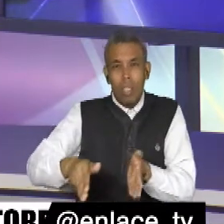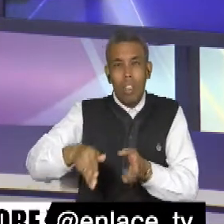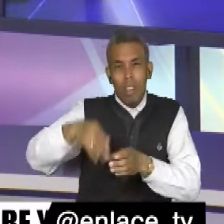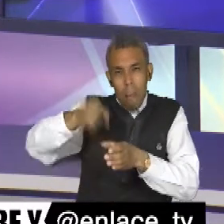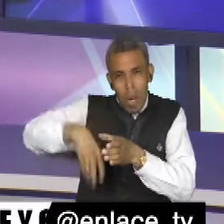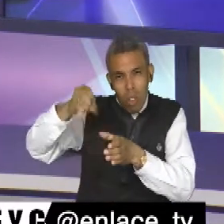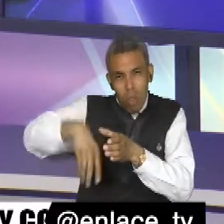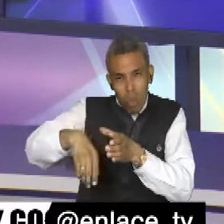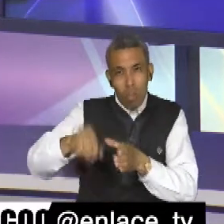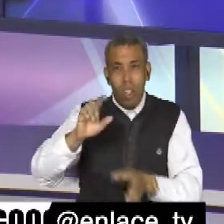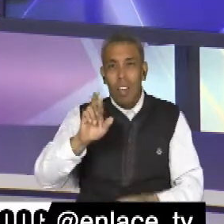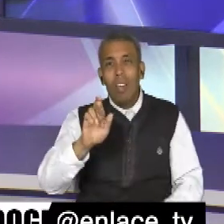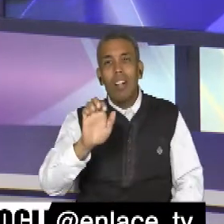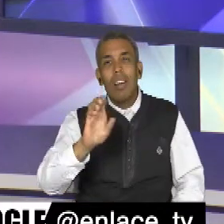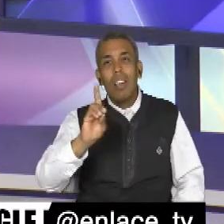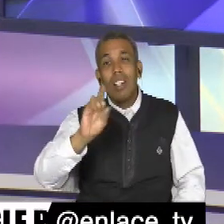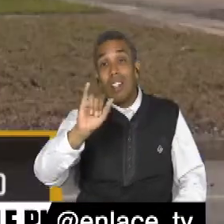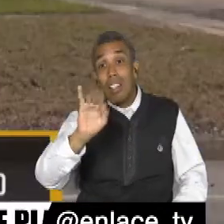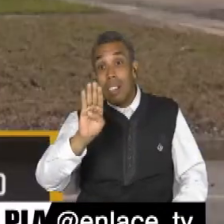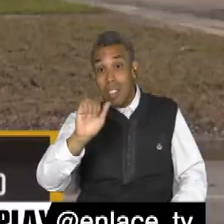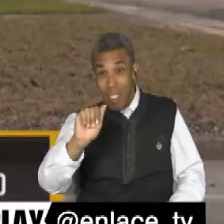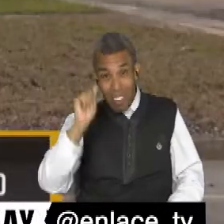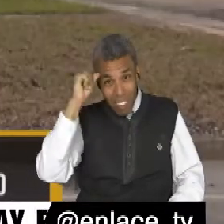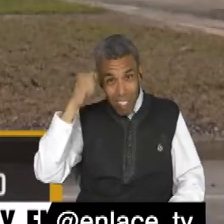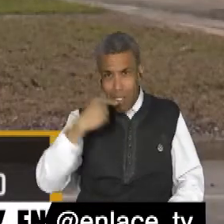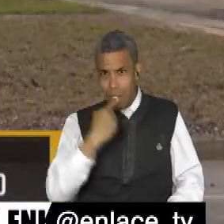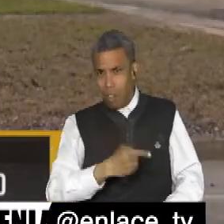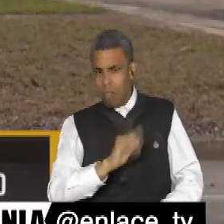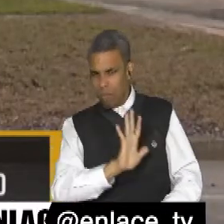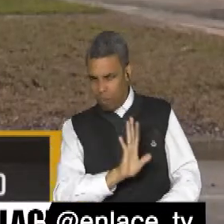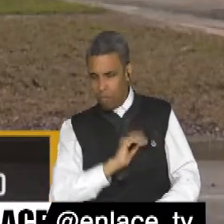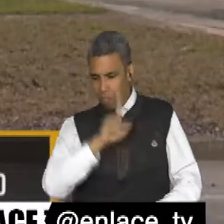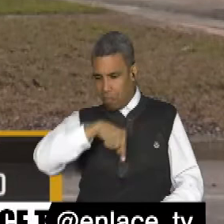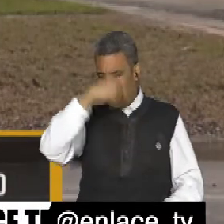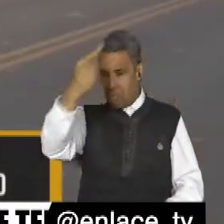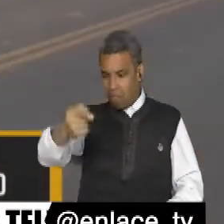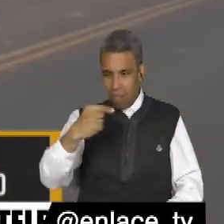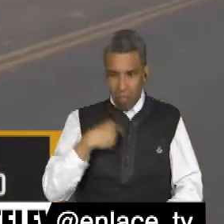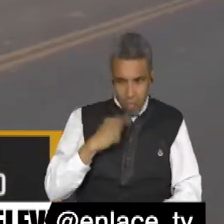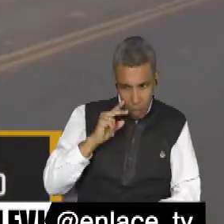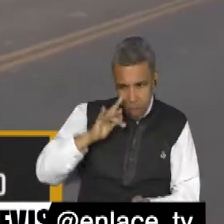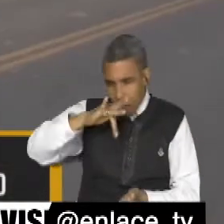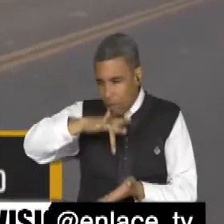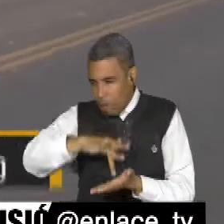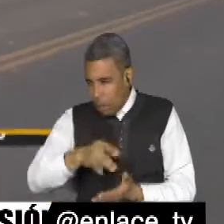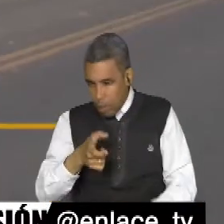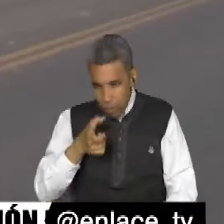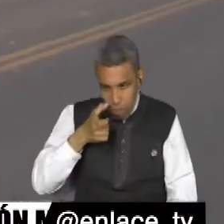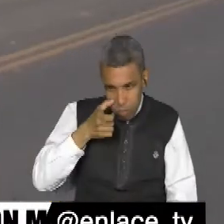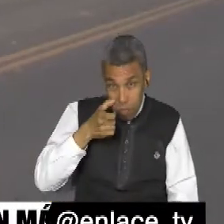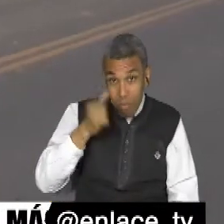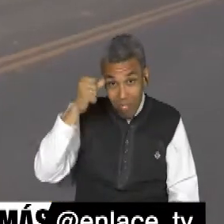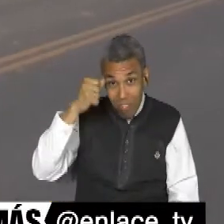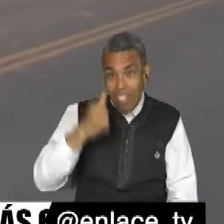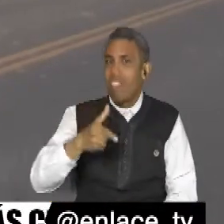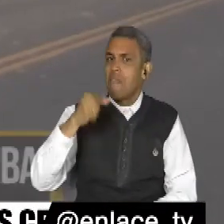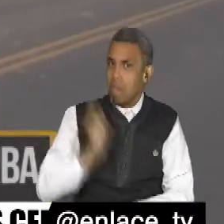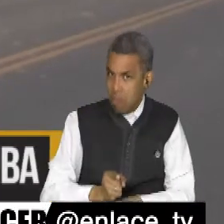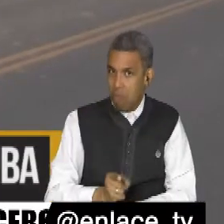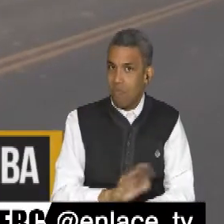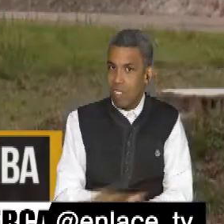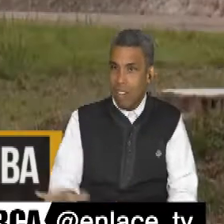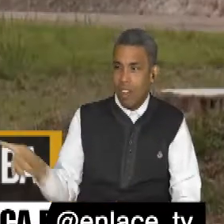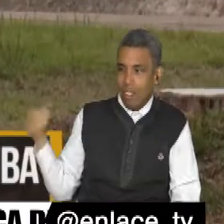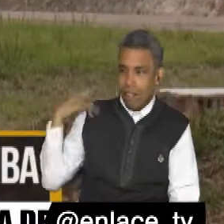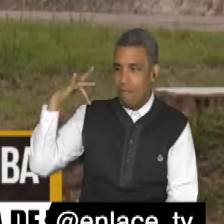Barranca Bermeja. La Fiscalía General de la Nación llegó al relleno sanitario de Rediva en el sector de Patio Bonito, corregimiento de La Fortuna.